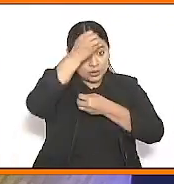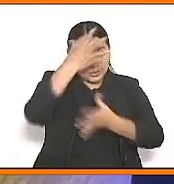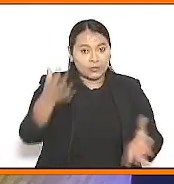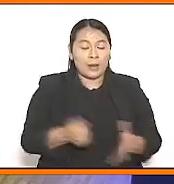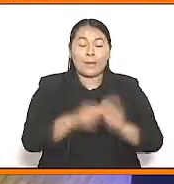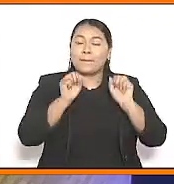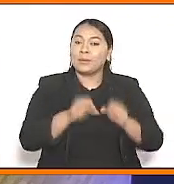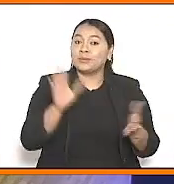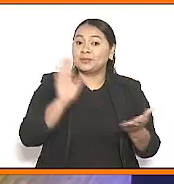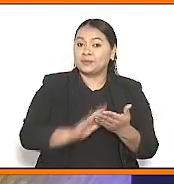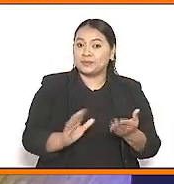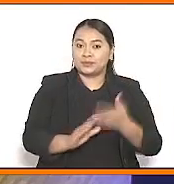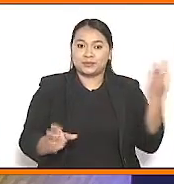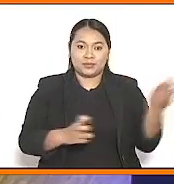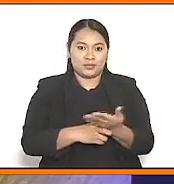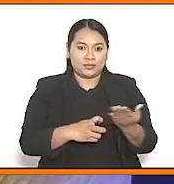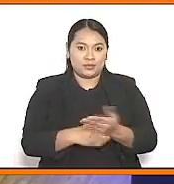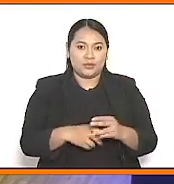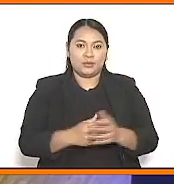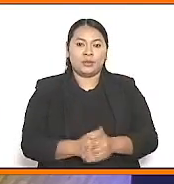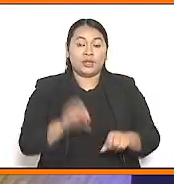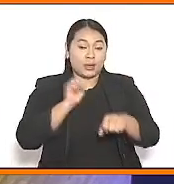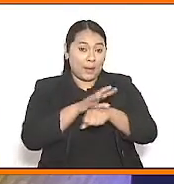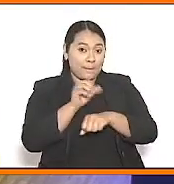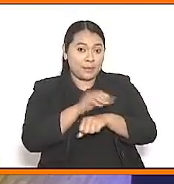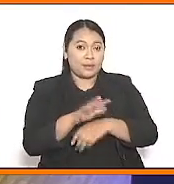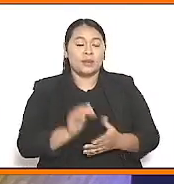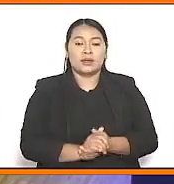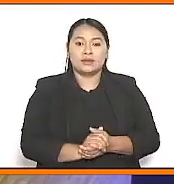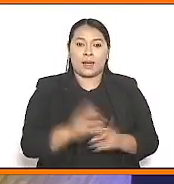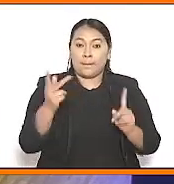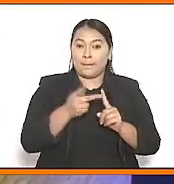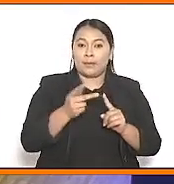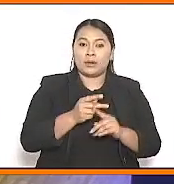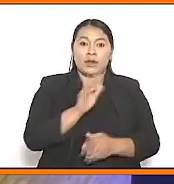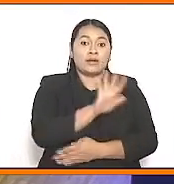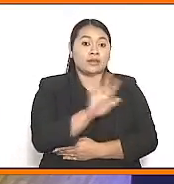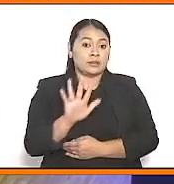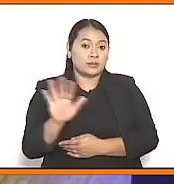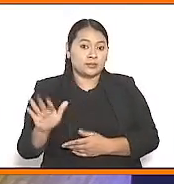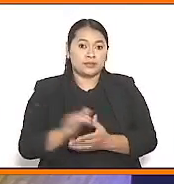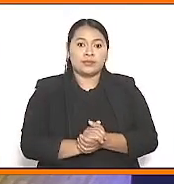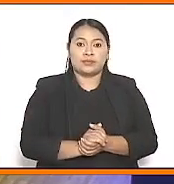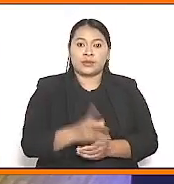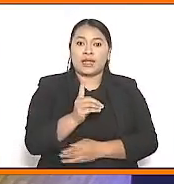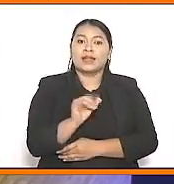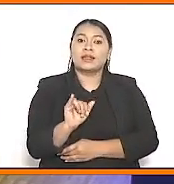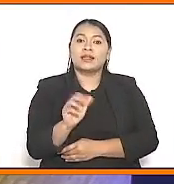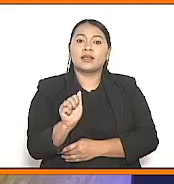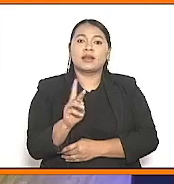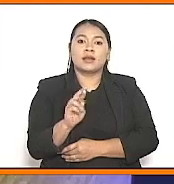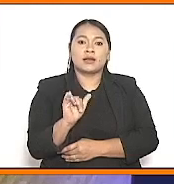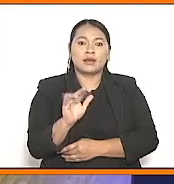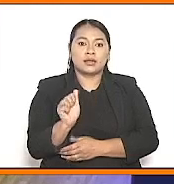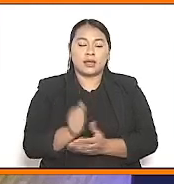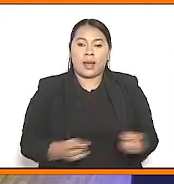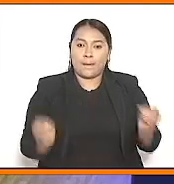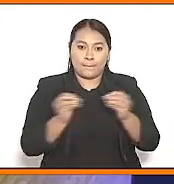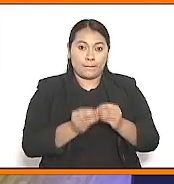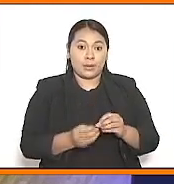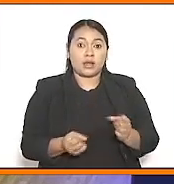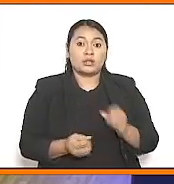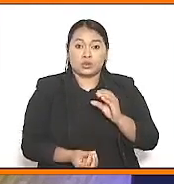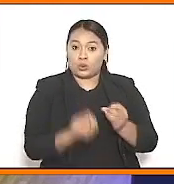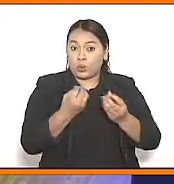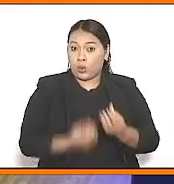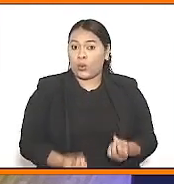puedes adquirir tu boleto por medio de mensajito. Envía la palabra al 555, la palabra Diaria, más el monto, más el número